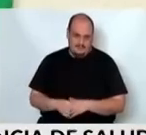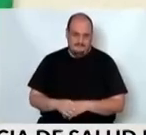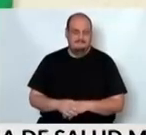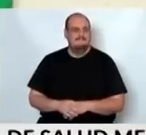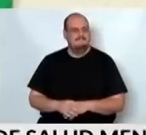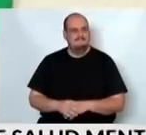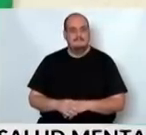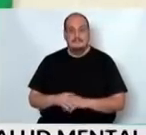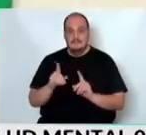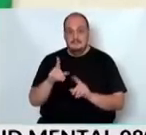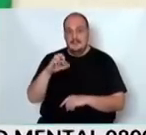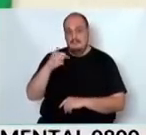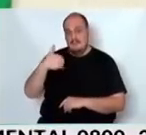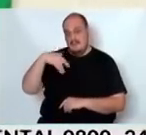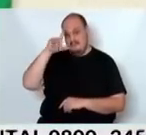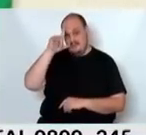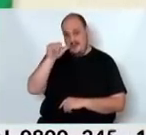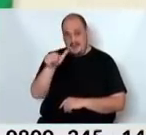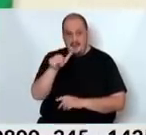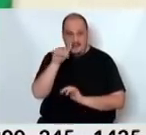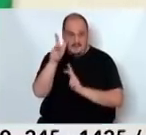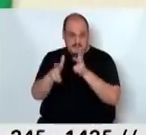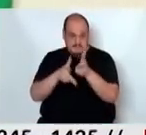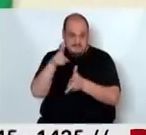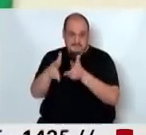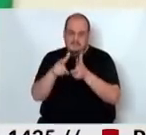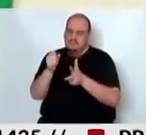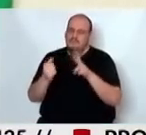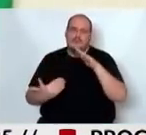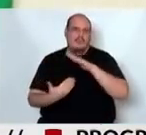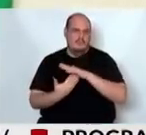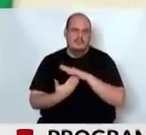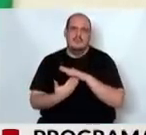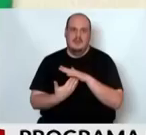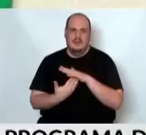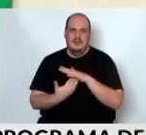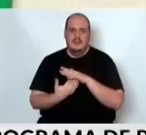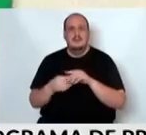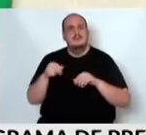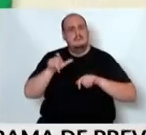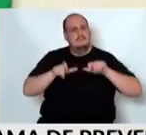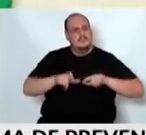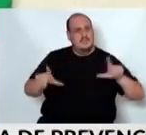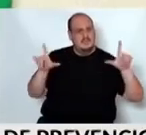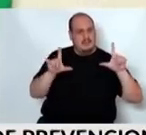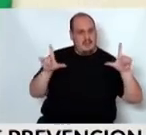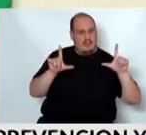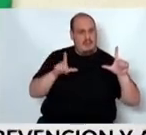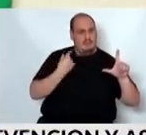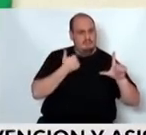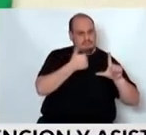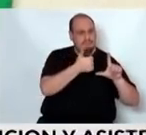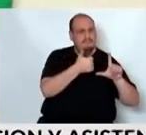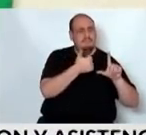Esto que está diciendo Pamela, David... es fundamental. Para los que estamos en los medios de comunicación, es